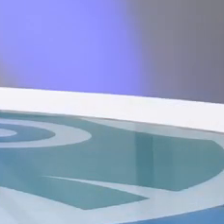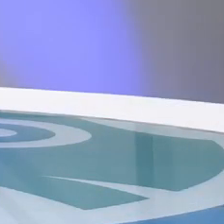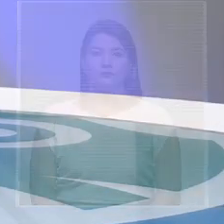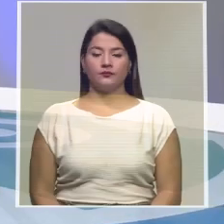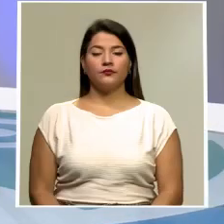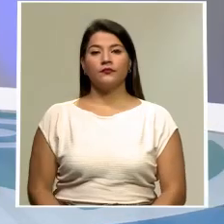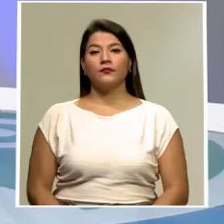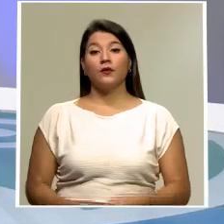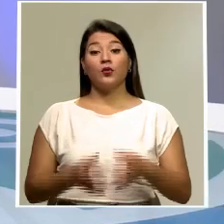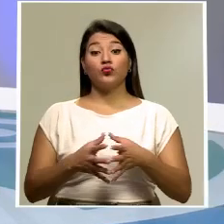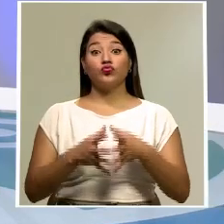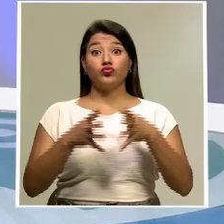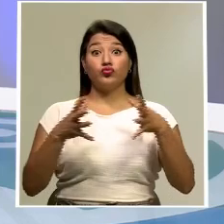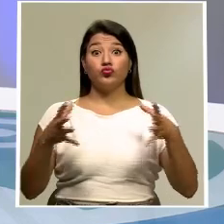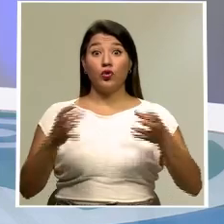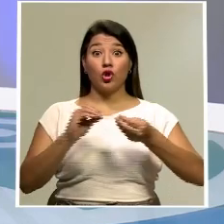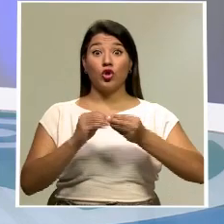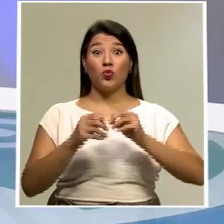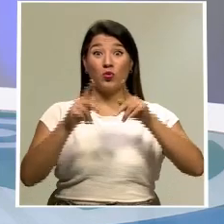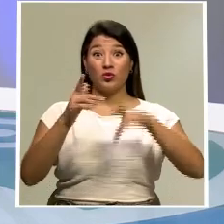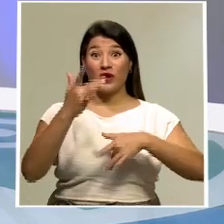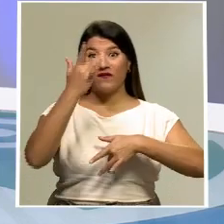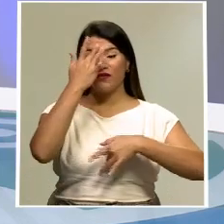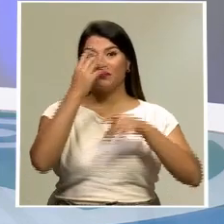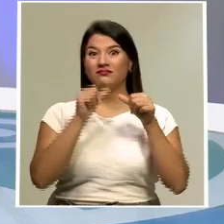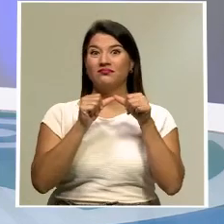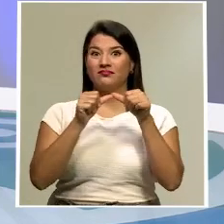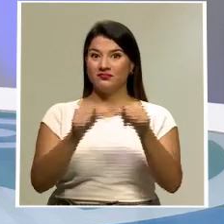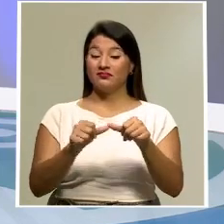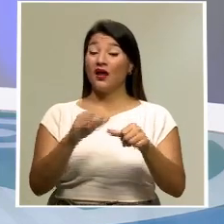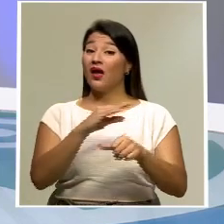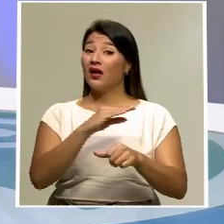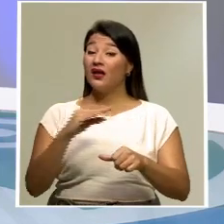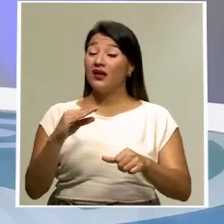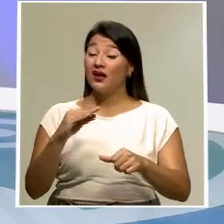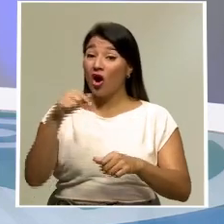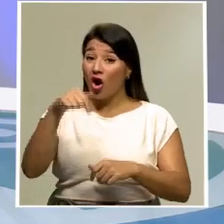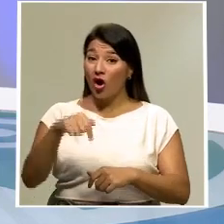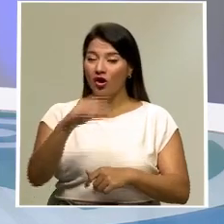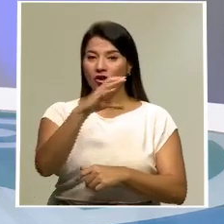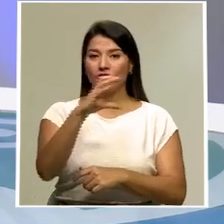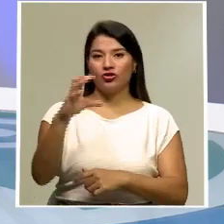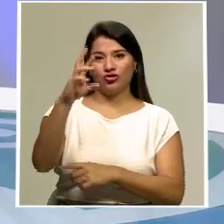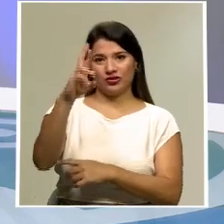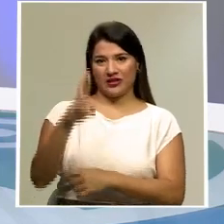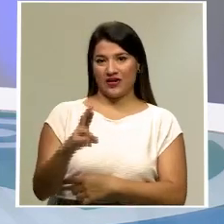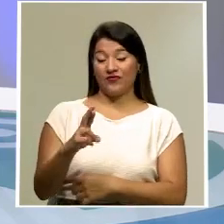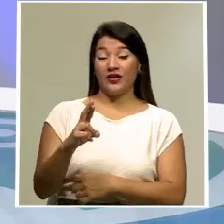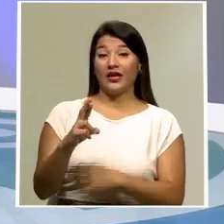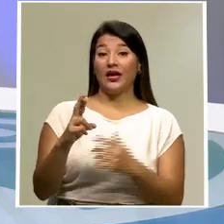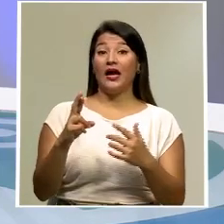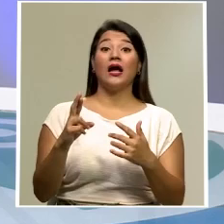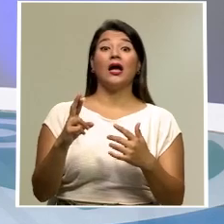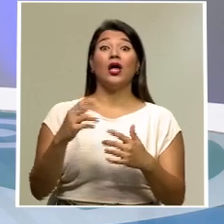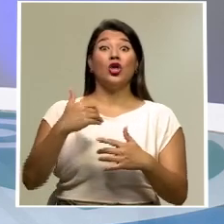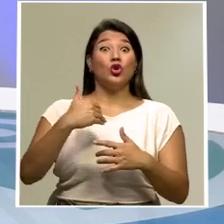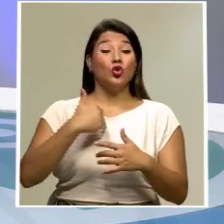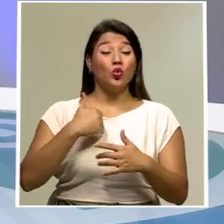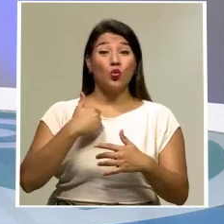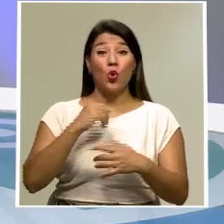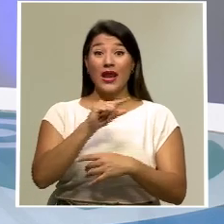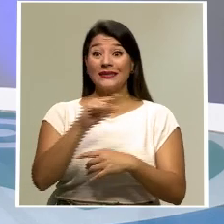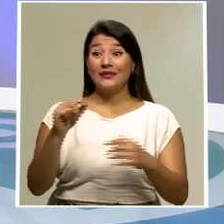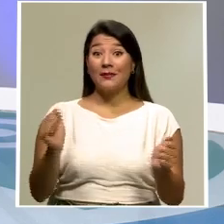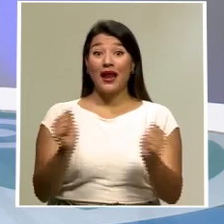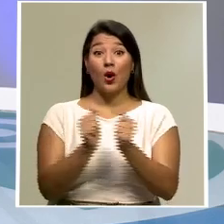La ola de la pandemia continúa en ascenso y lamentablemente hoy Costa Rica alcanza las cifras más altas